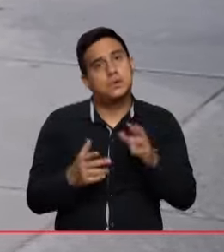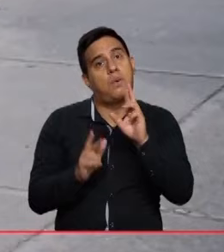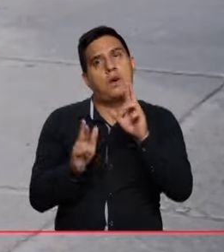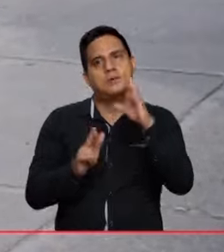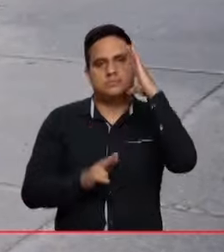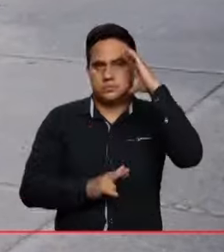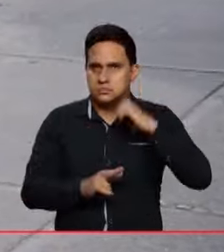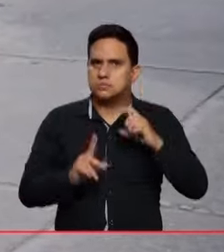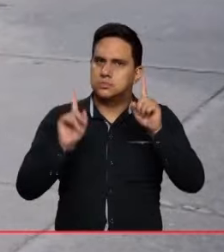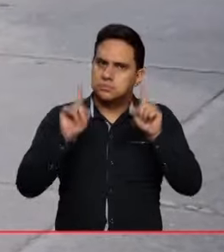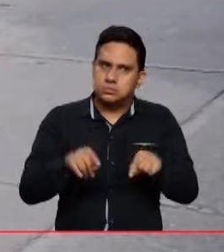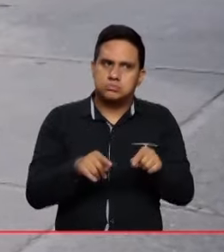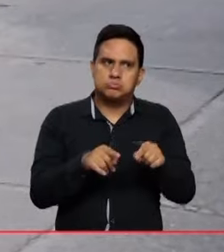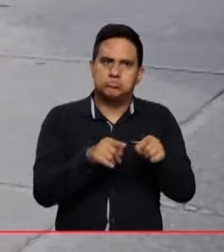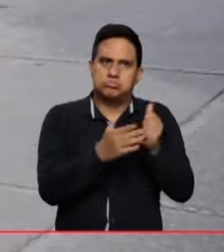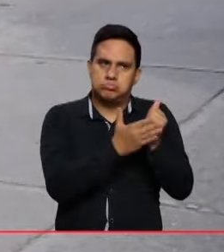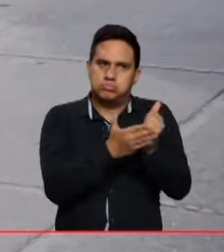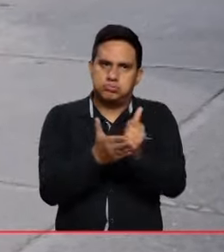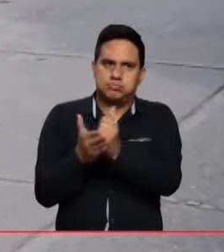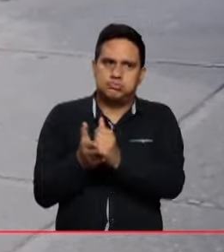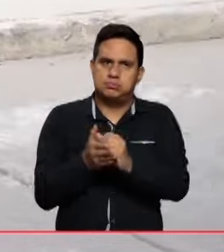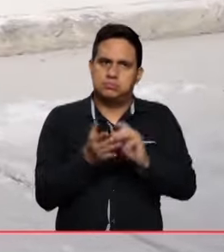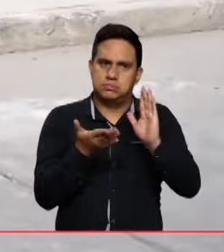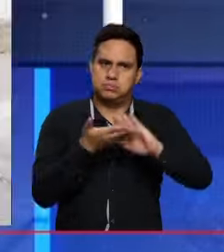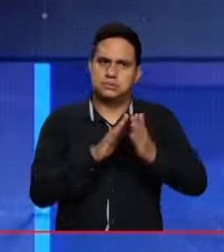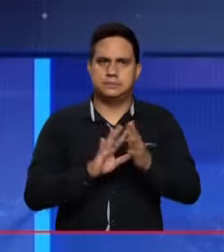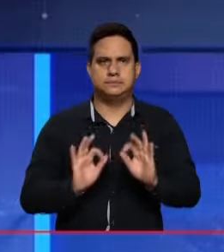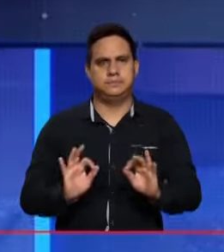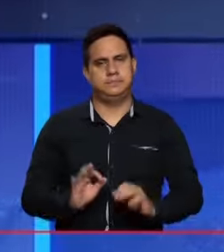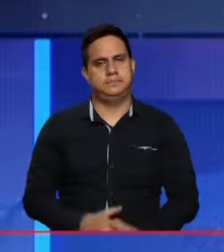intervengan integralmente la zona.